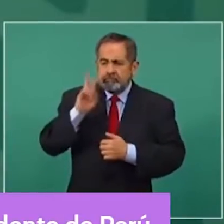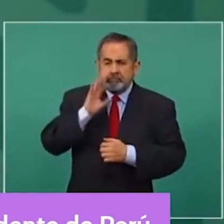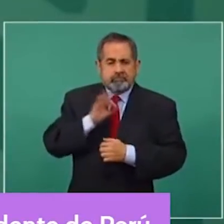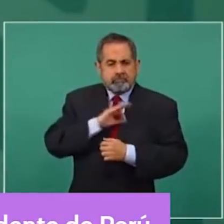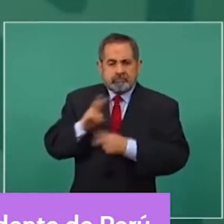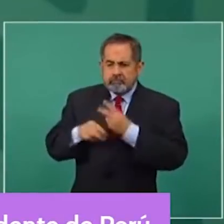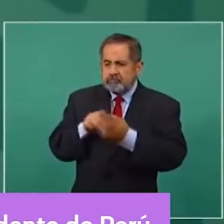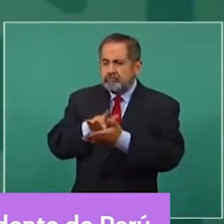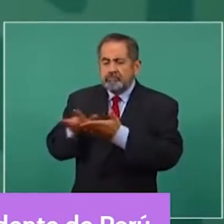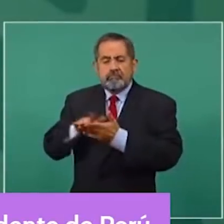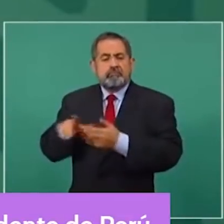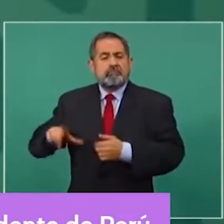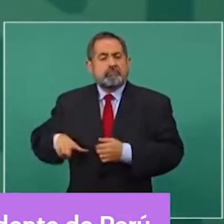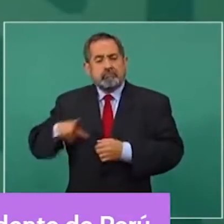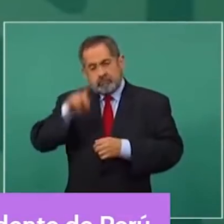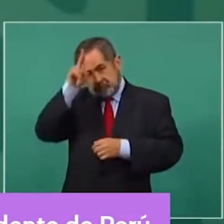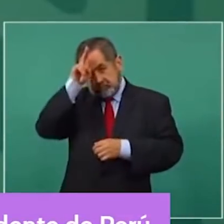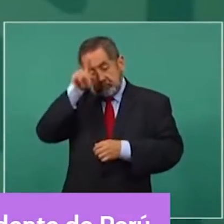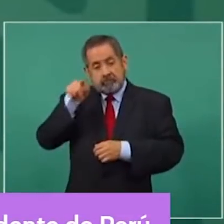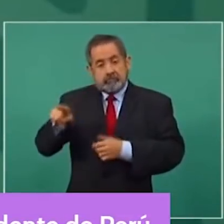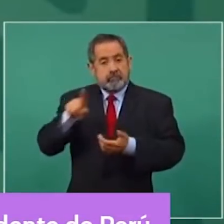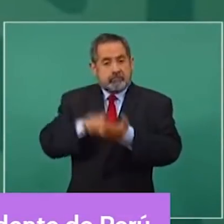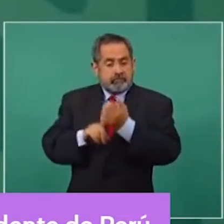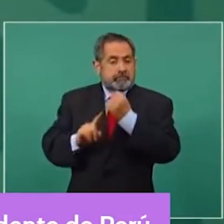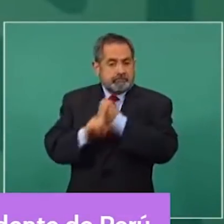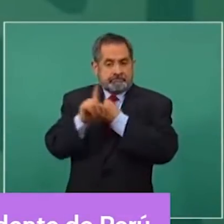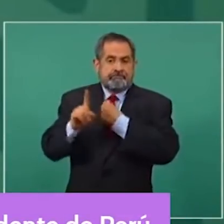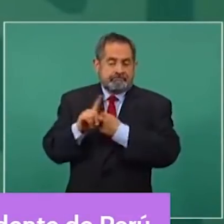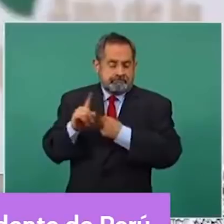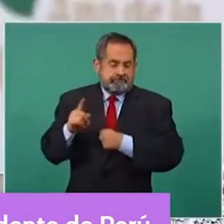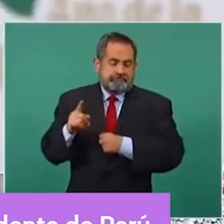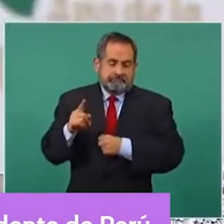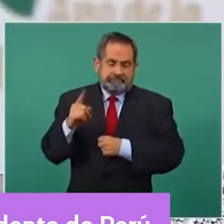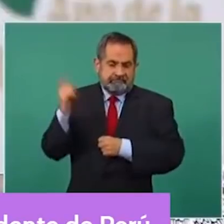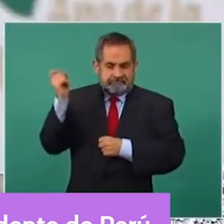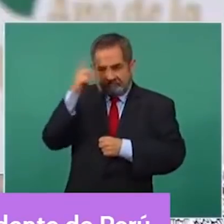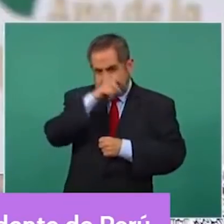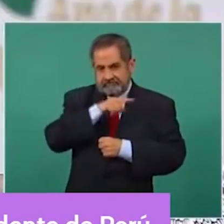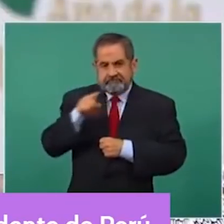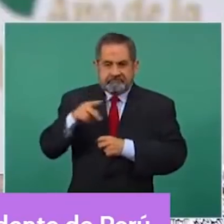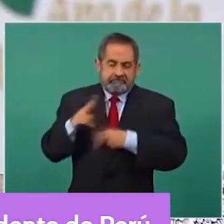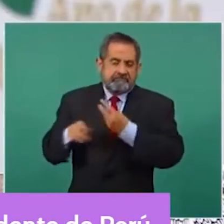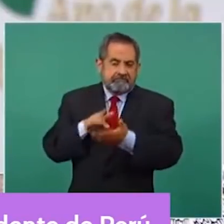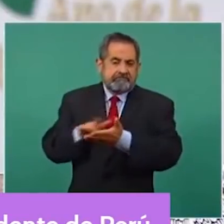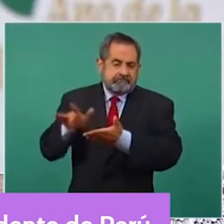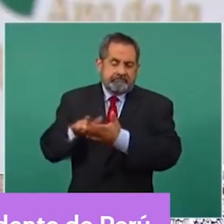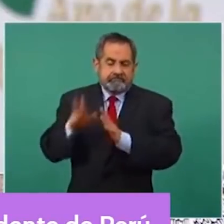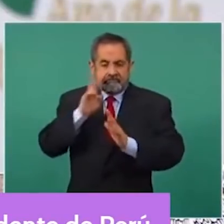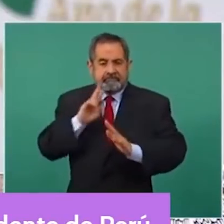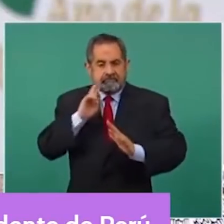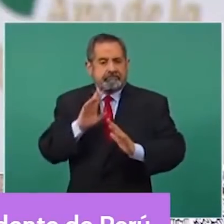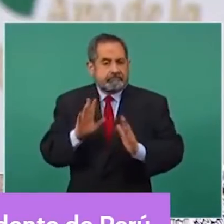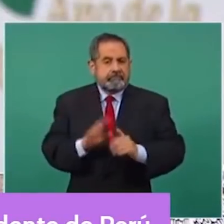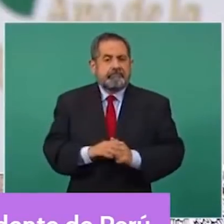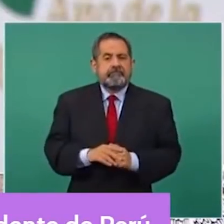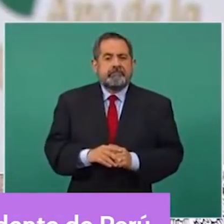podamos al gobierno de Perú, que está atravesando por una situación difícil. Ahí